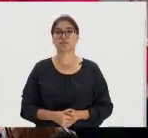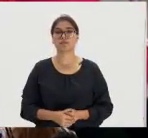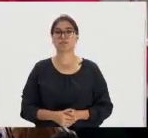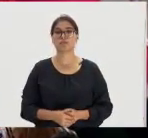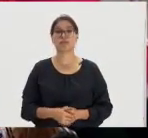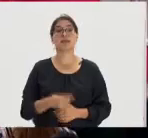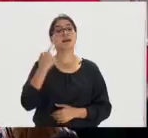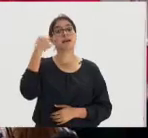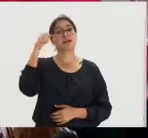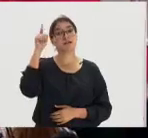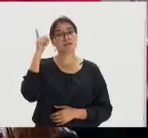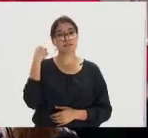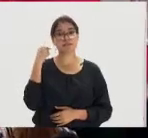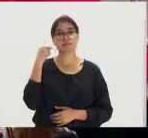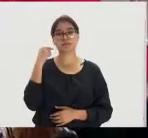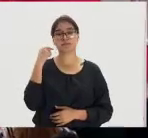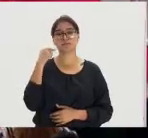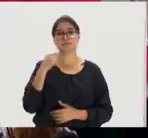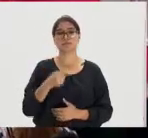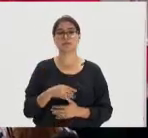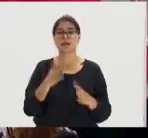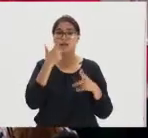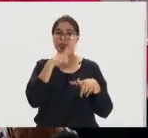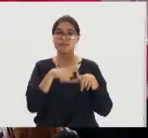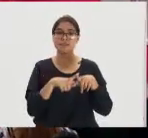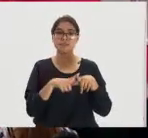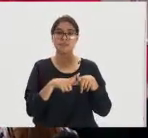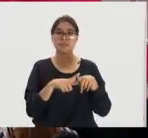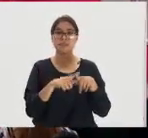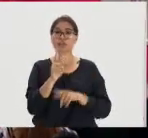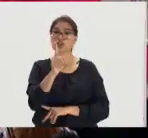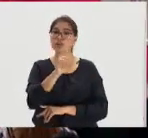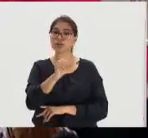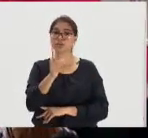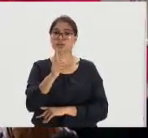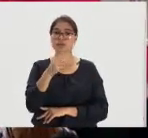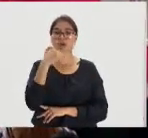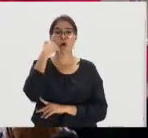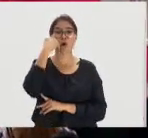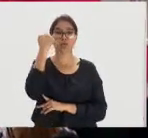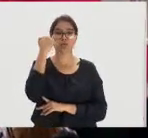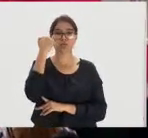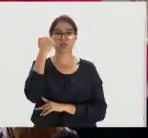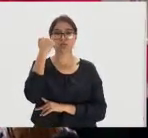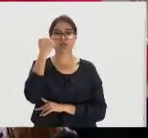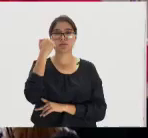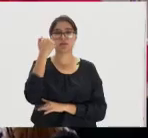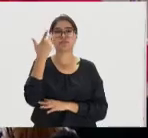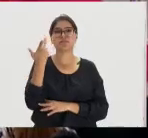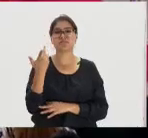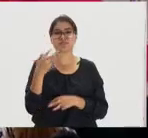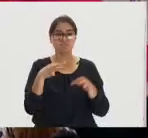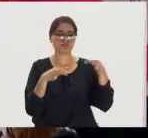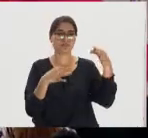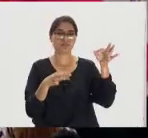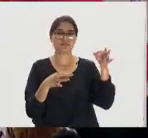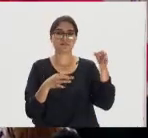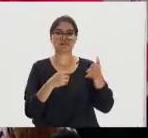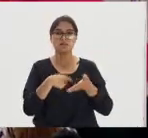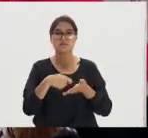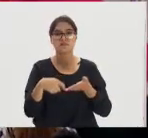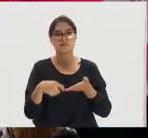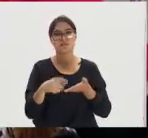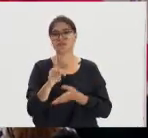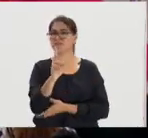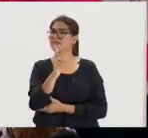Caballeros del Tabernáculo Central, no vendan su juventud por papeles. No lo